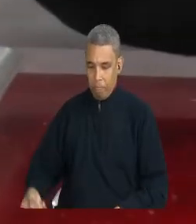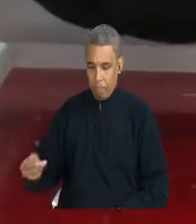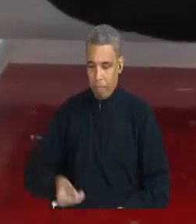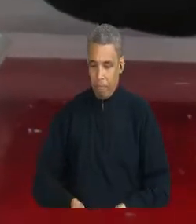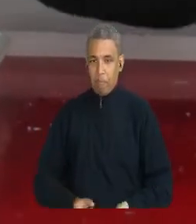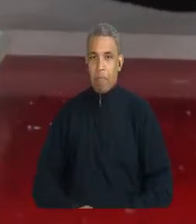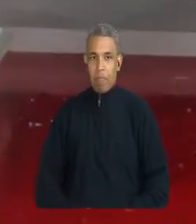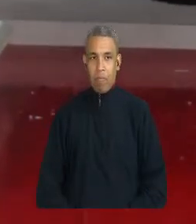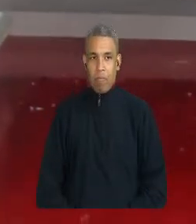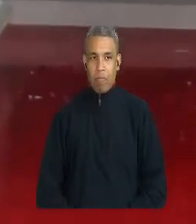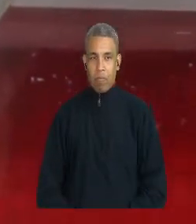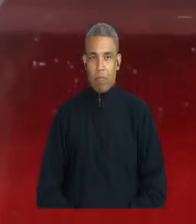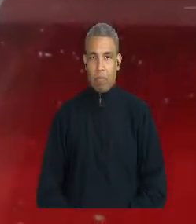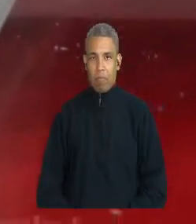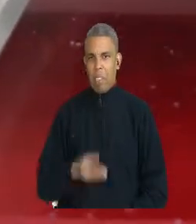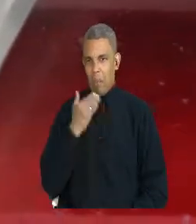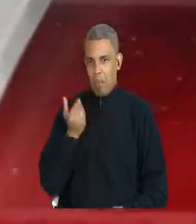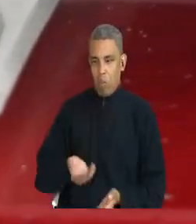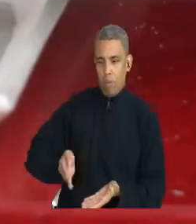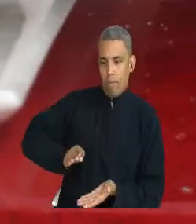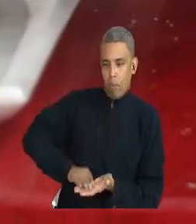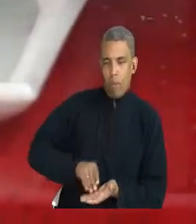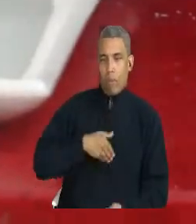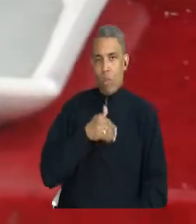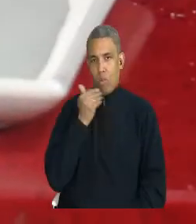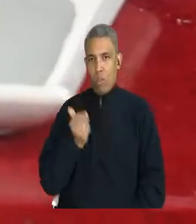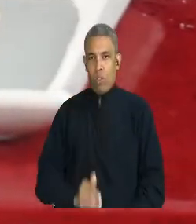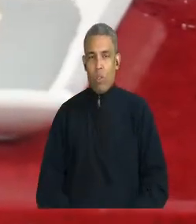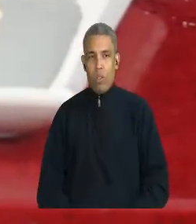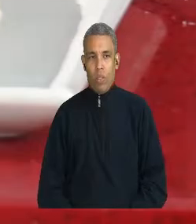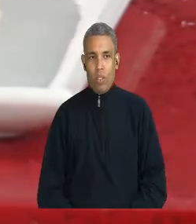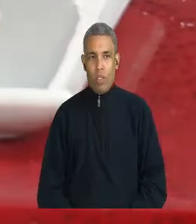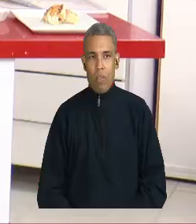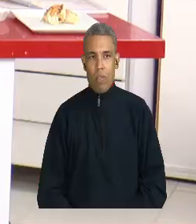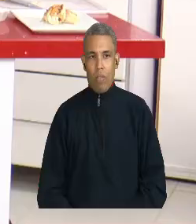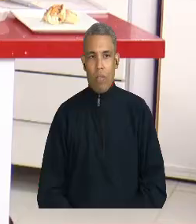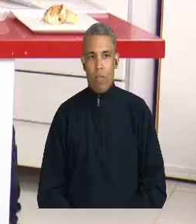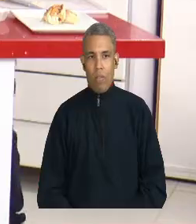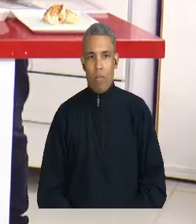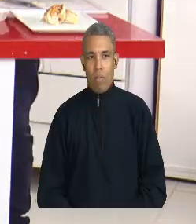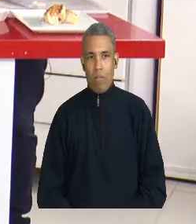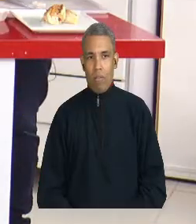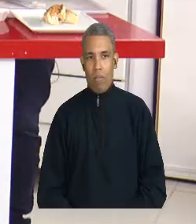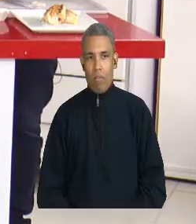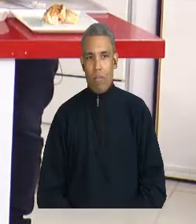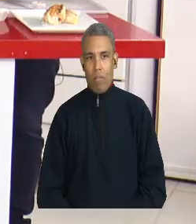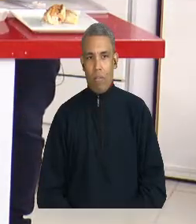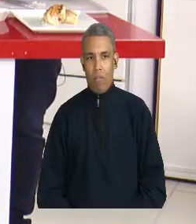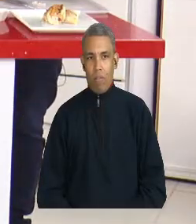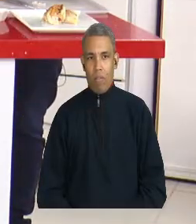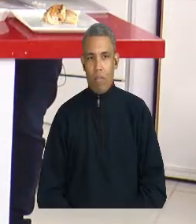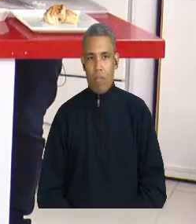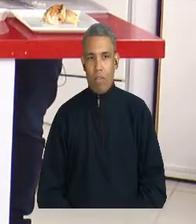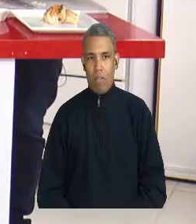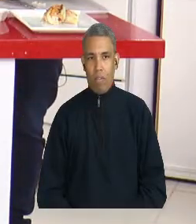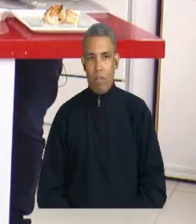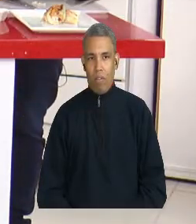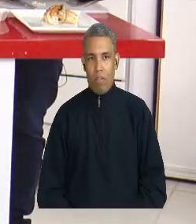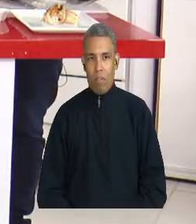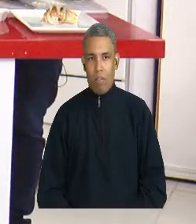Voy a colocarlo boca abajo. Sí. Sí. Y ahí voy a agregar nuestra salsita, Roche.